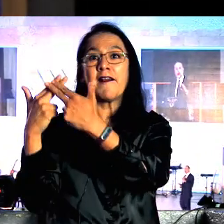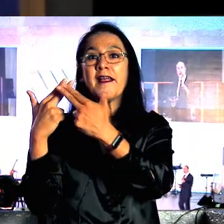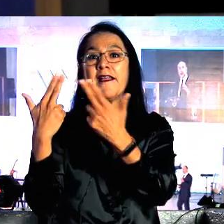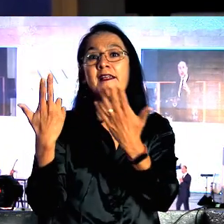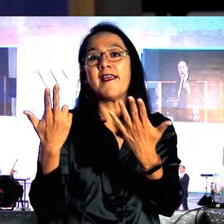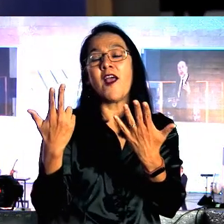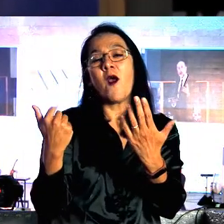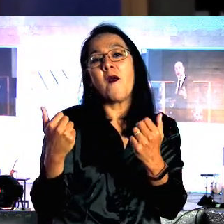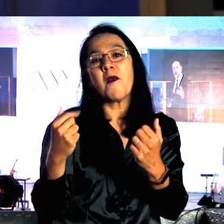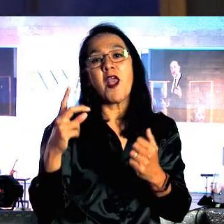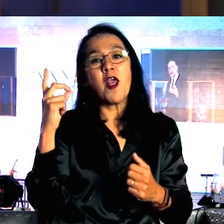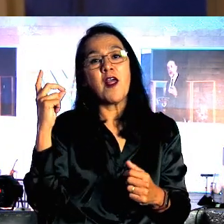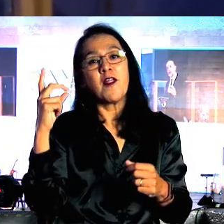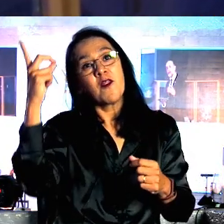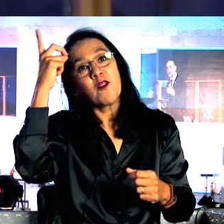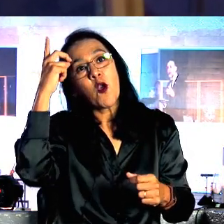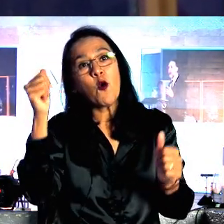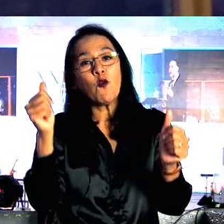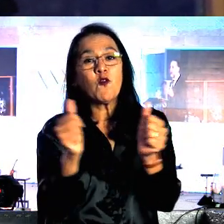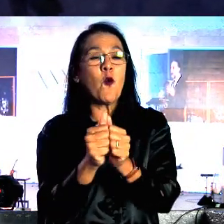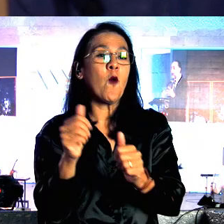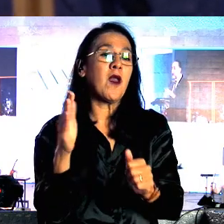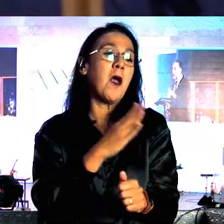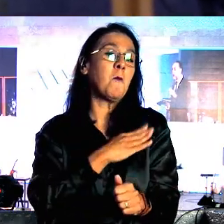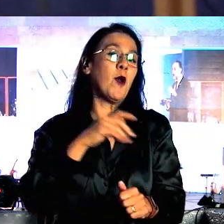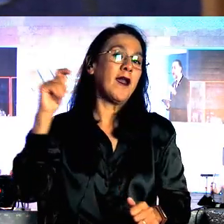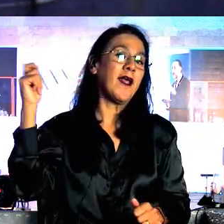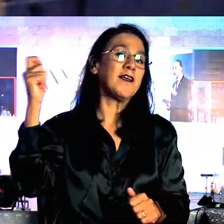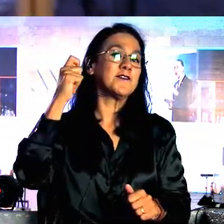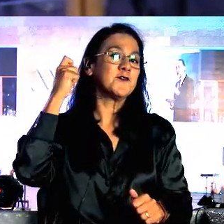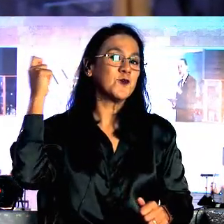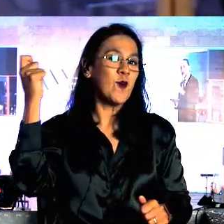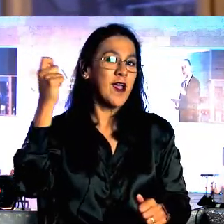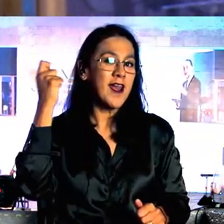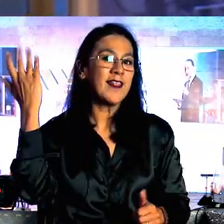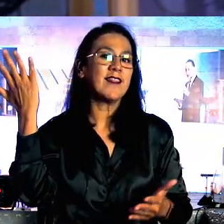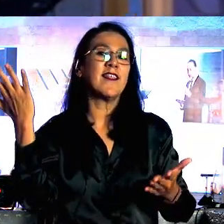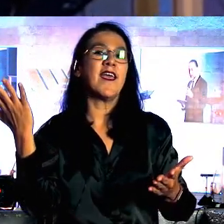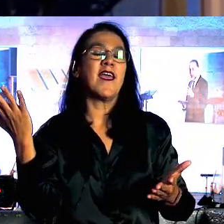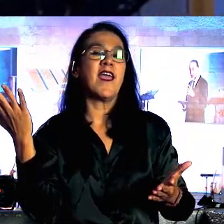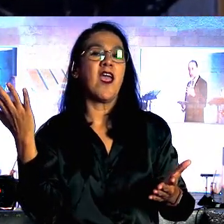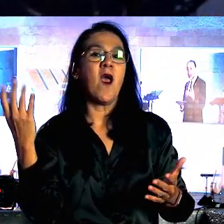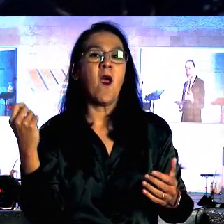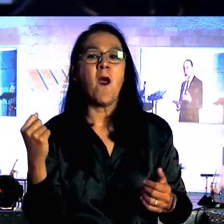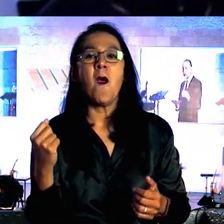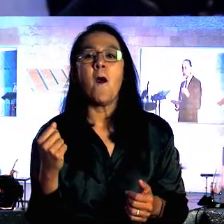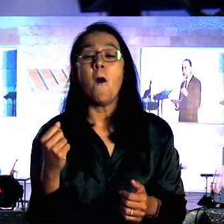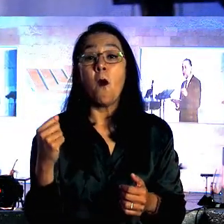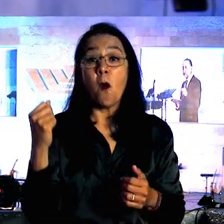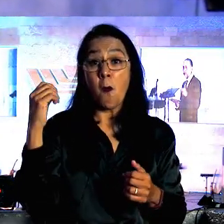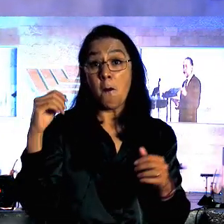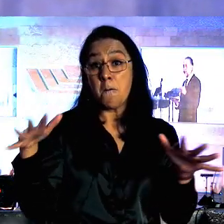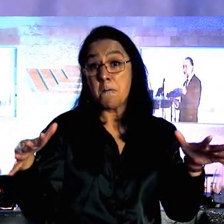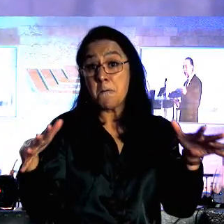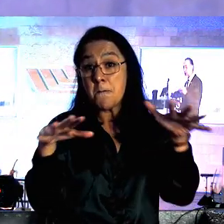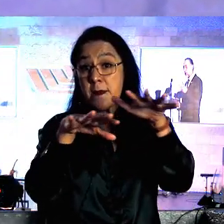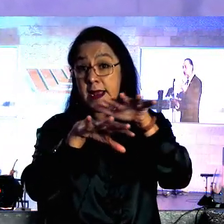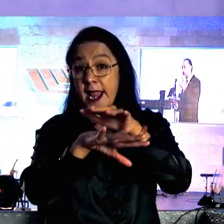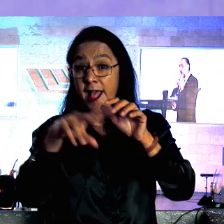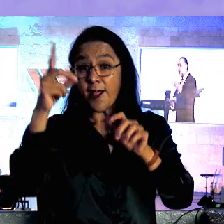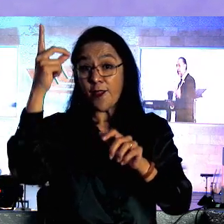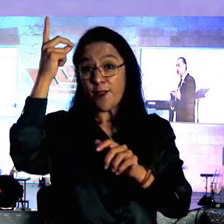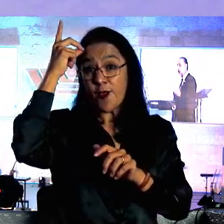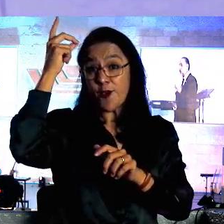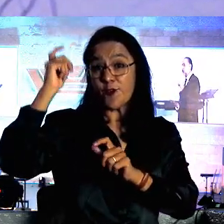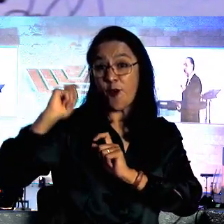Dios con la buena suerte de Dios con amuletos de Dios